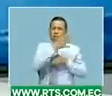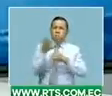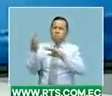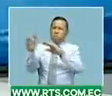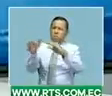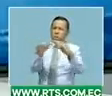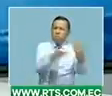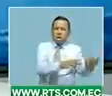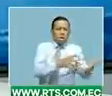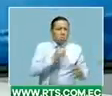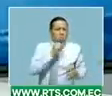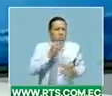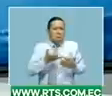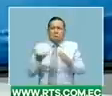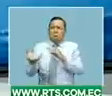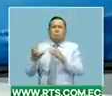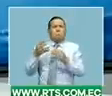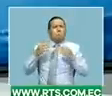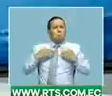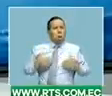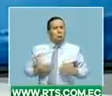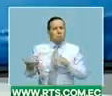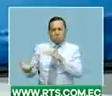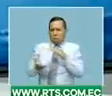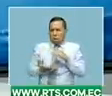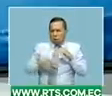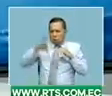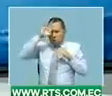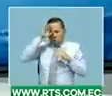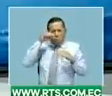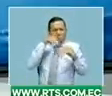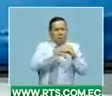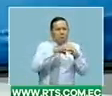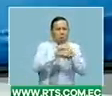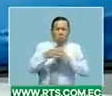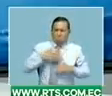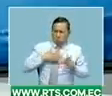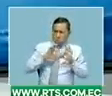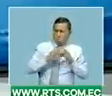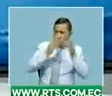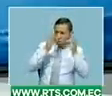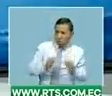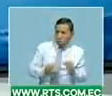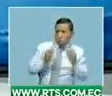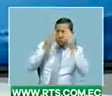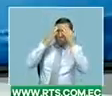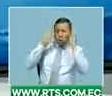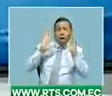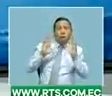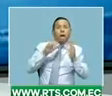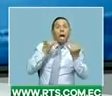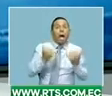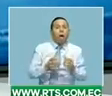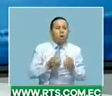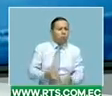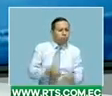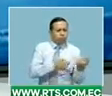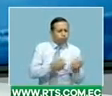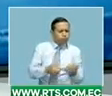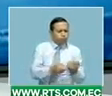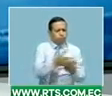más críticos de la pandemia. Autoridades explican el proceso que se lleva a cabo y el tiempo que podría llevar estas diligencias.